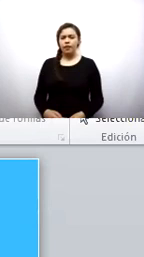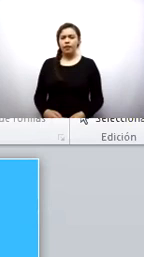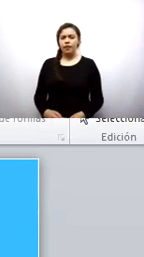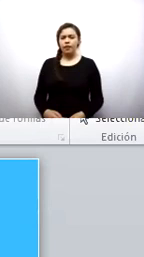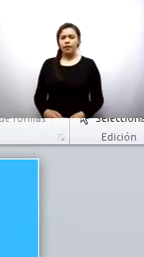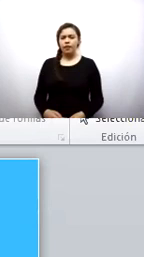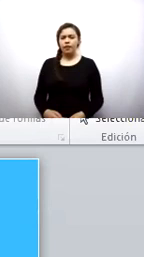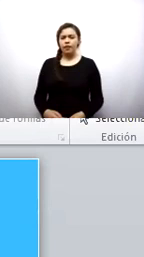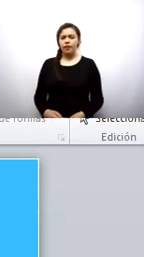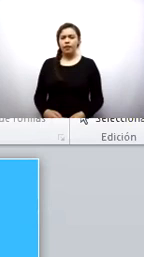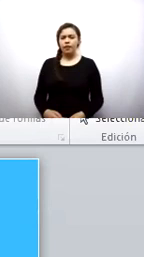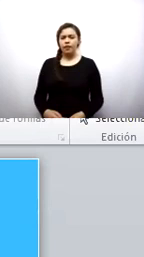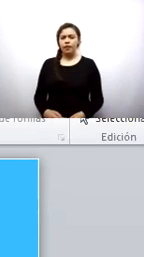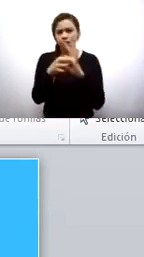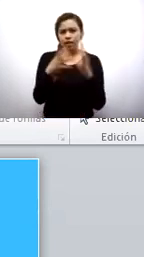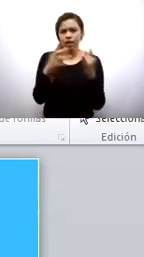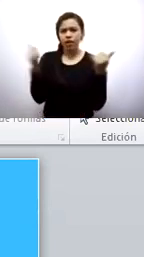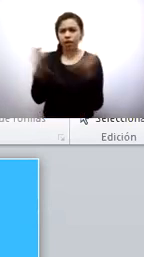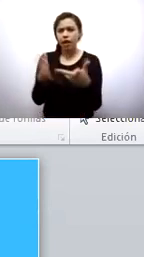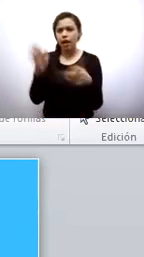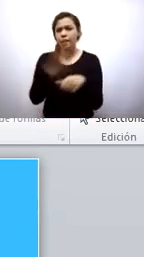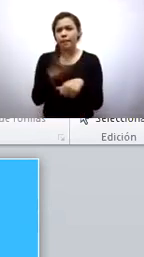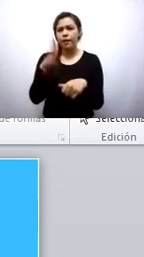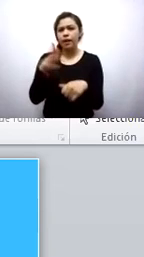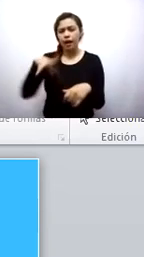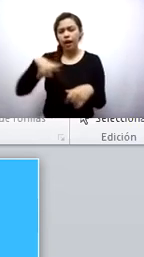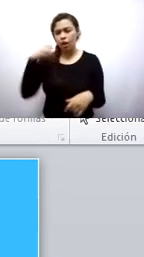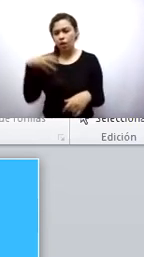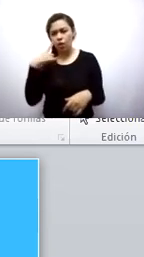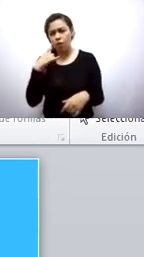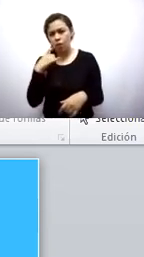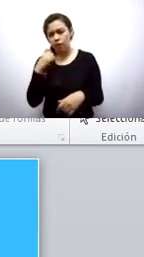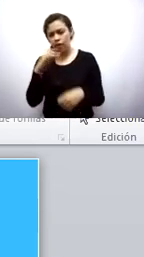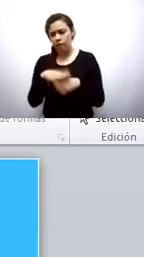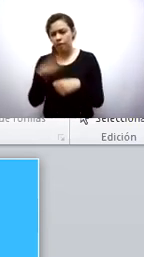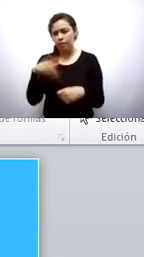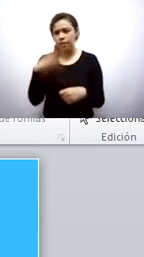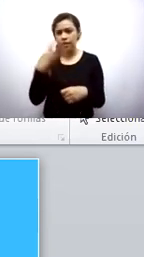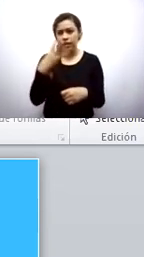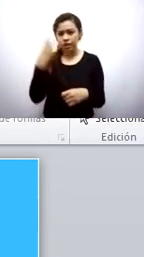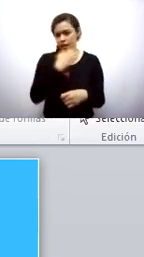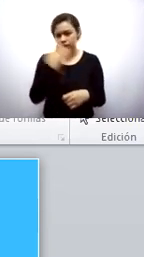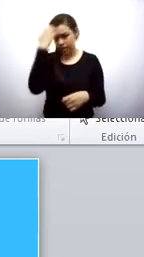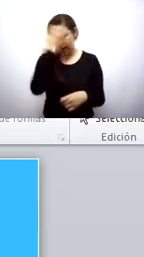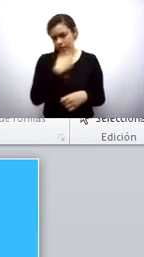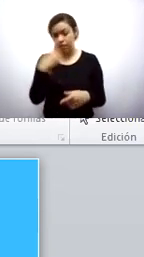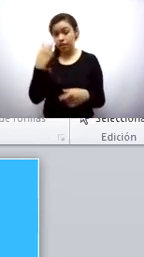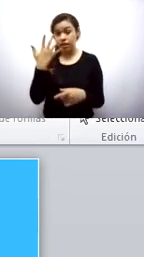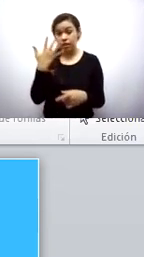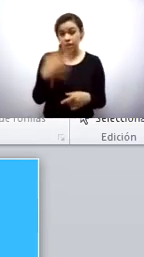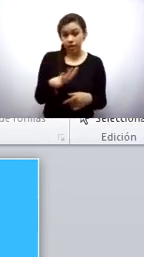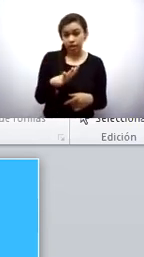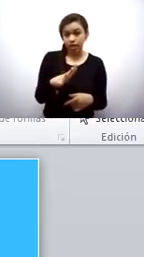del examen, es a lo que le destinan un poco más de esfuerzo, ¿no? Y entonces, aunque en 3 exámenes puedan sacar 10, si no